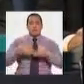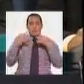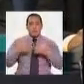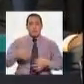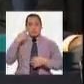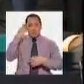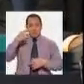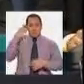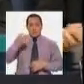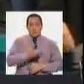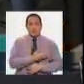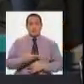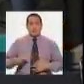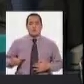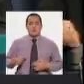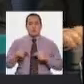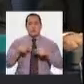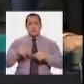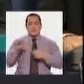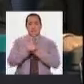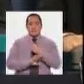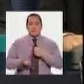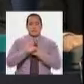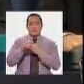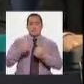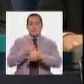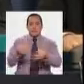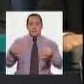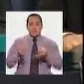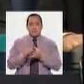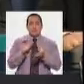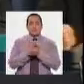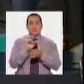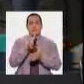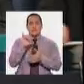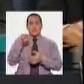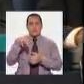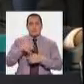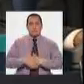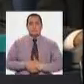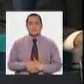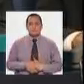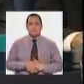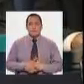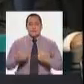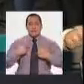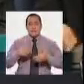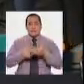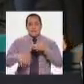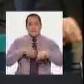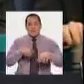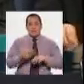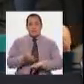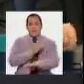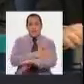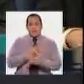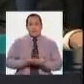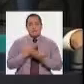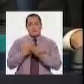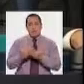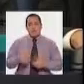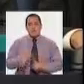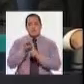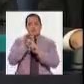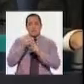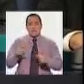política de Estado del gobierno, la defensa de los comandos de Chavín de Huántar, que se produjo en una circunstancia especial,